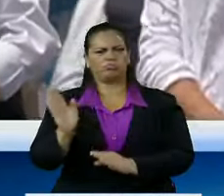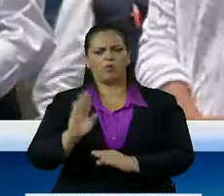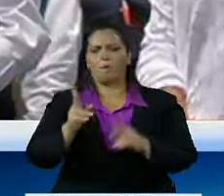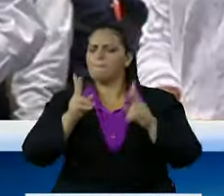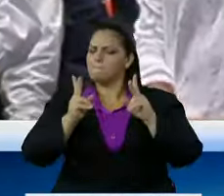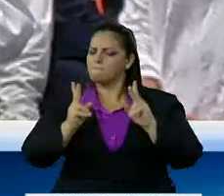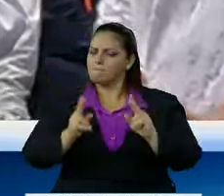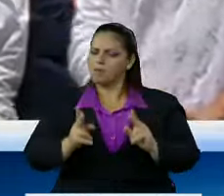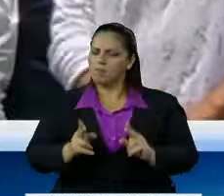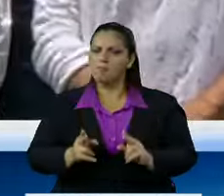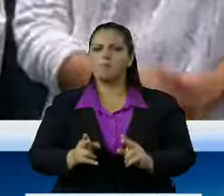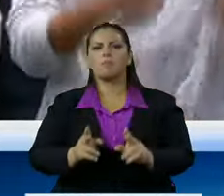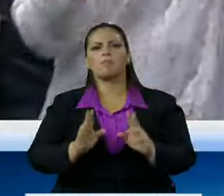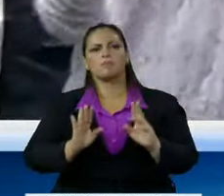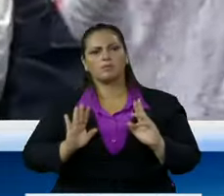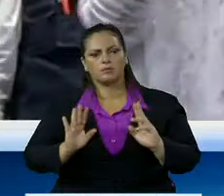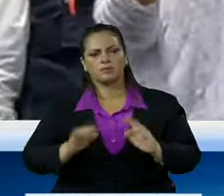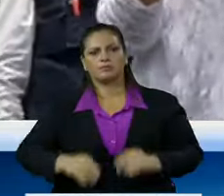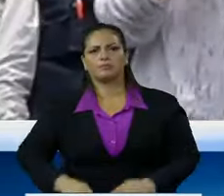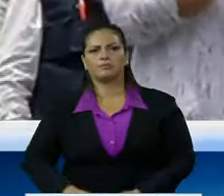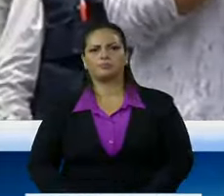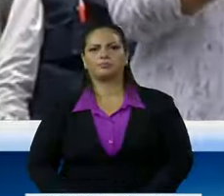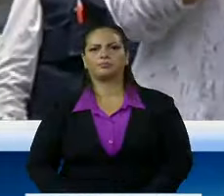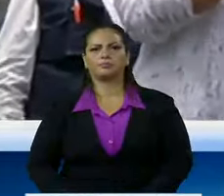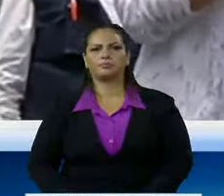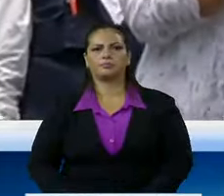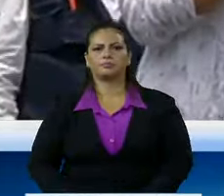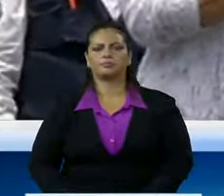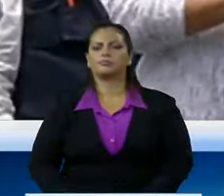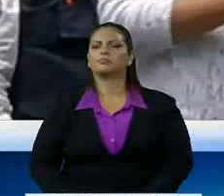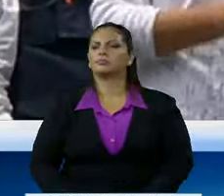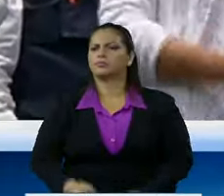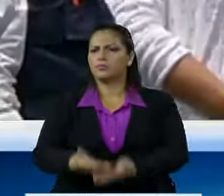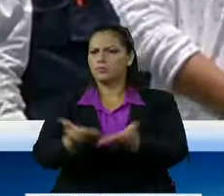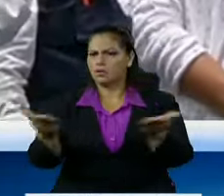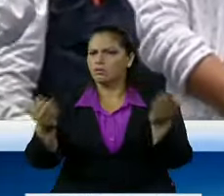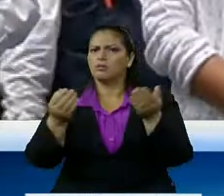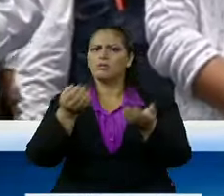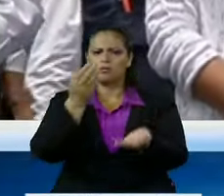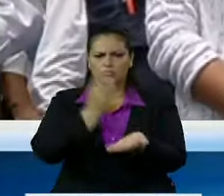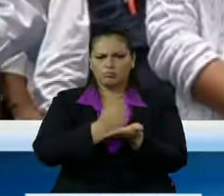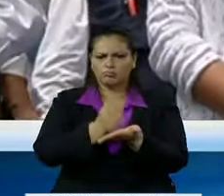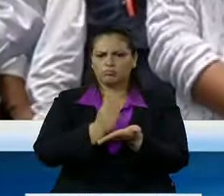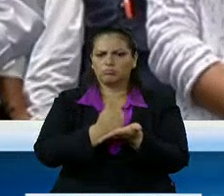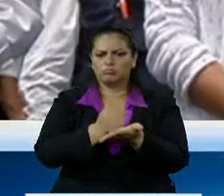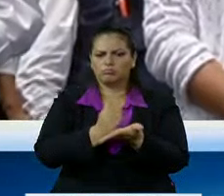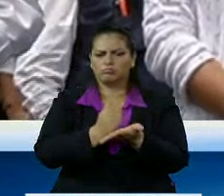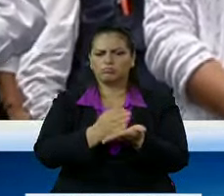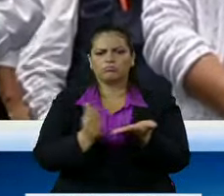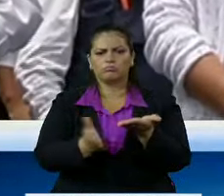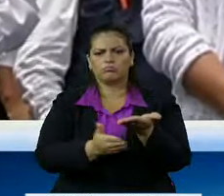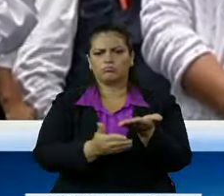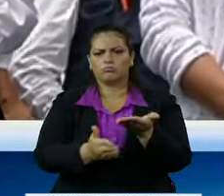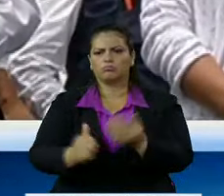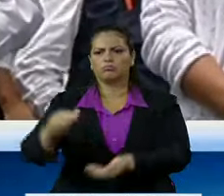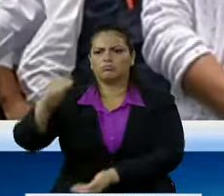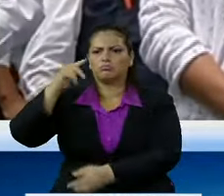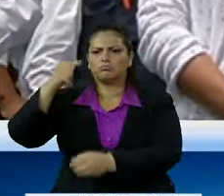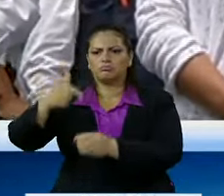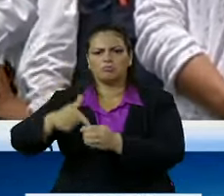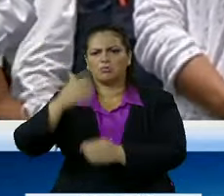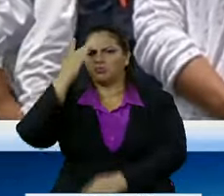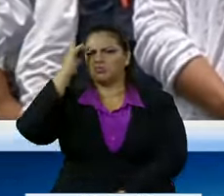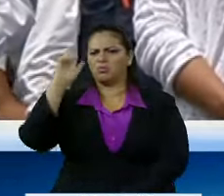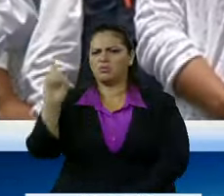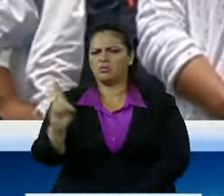la bombona de gas. Para que ustedes sigan cocinando en cocina de gas si les place y